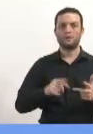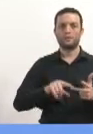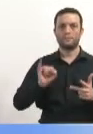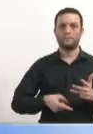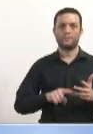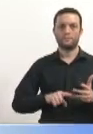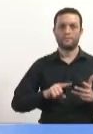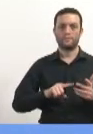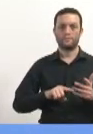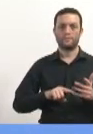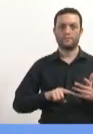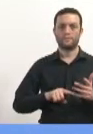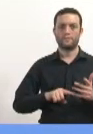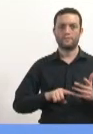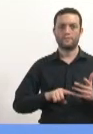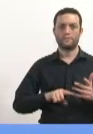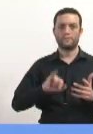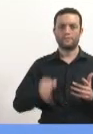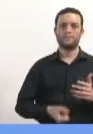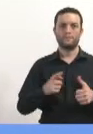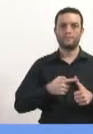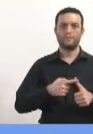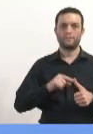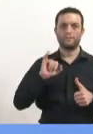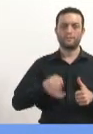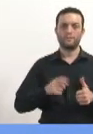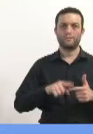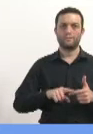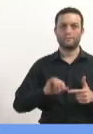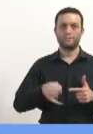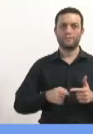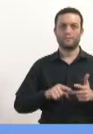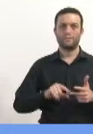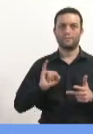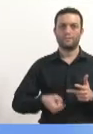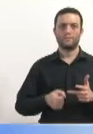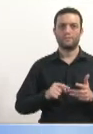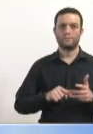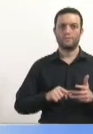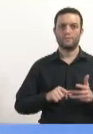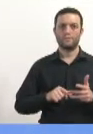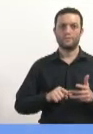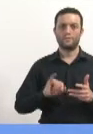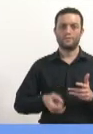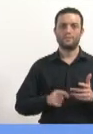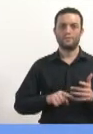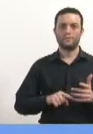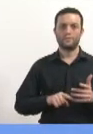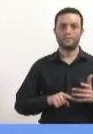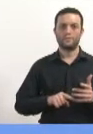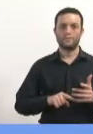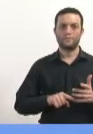julia afirmativo mayáns afirmativo guerra afirmativo mir afirmativo mira ver afirmativo virgen afirmativo